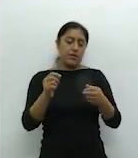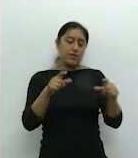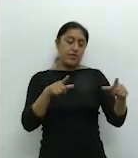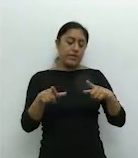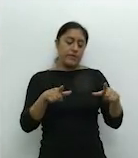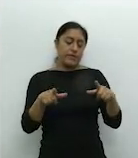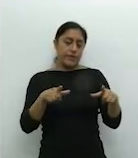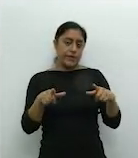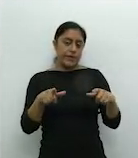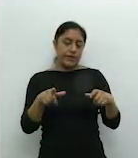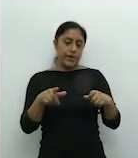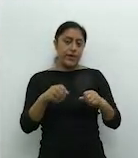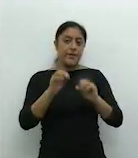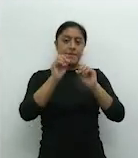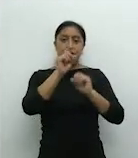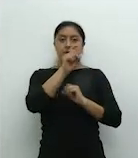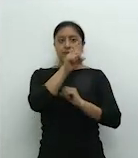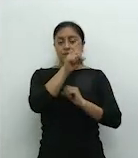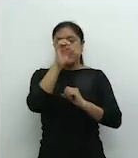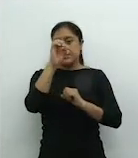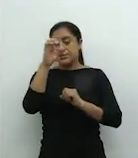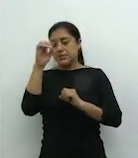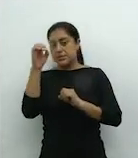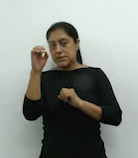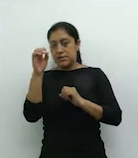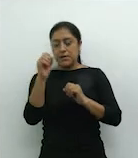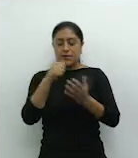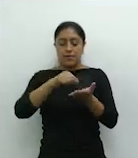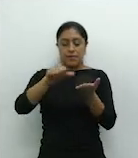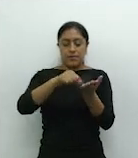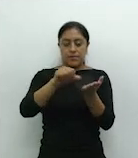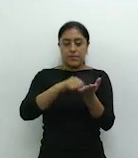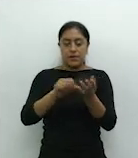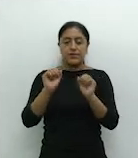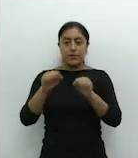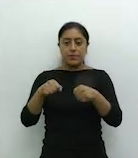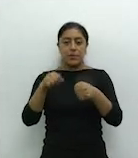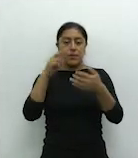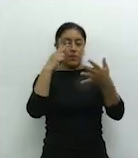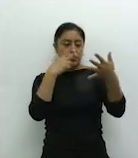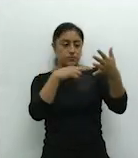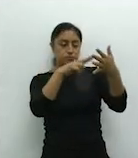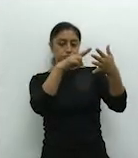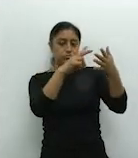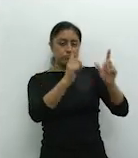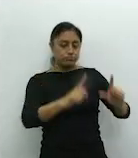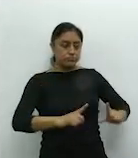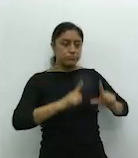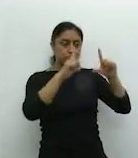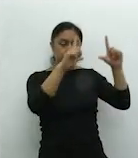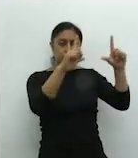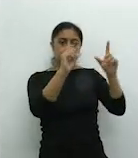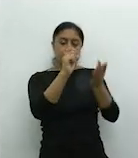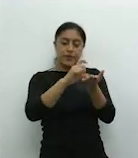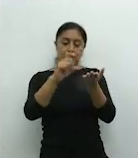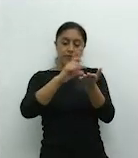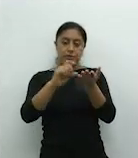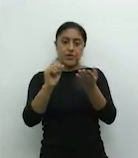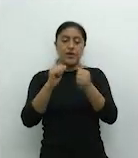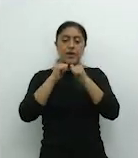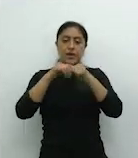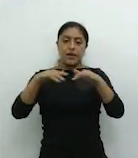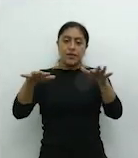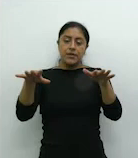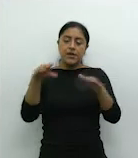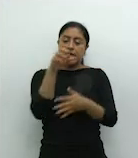internas en RENAP, en donde los resultados de las mismas pueden ser consultados en la página de la Contraloría General de Cuentas